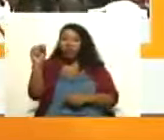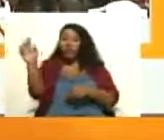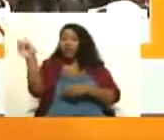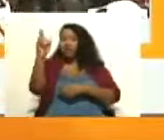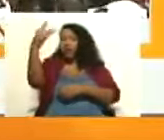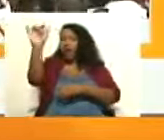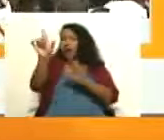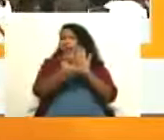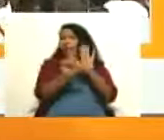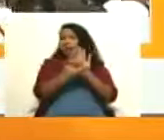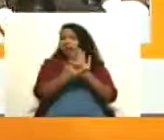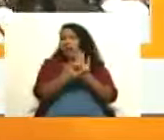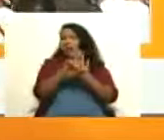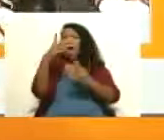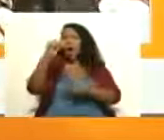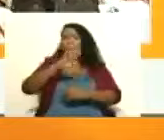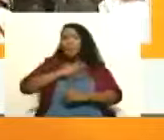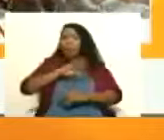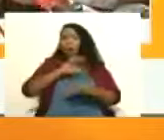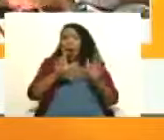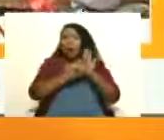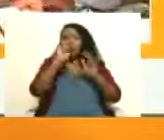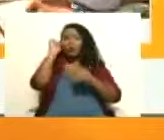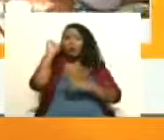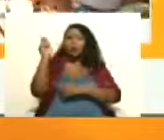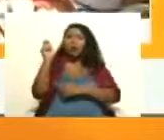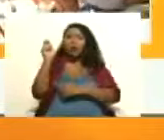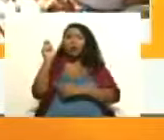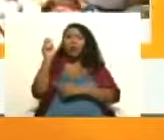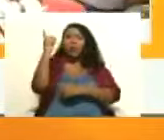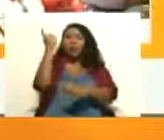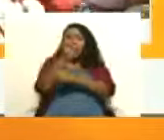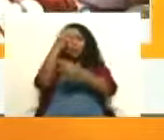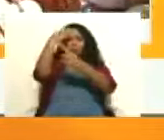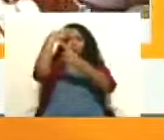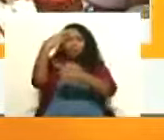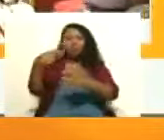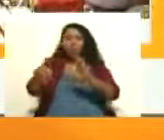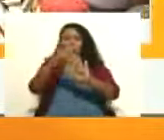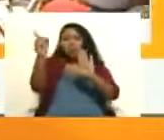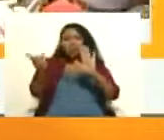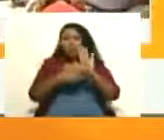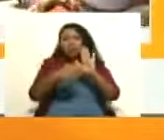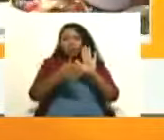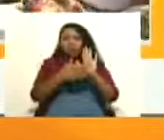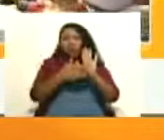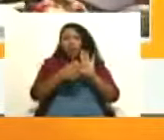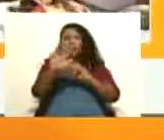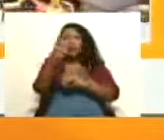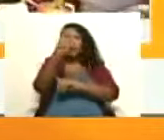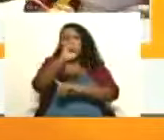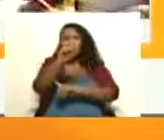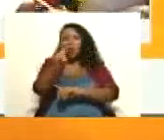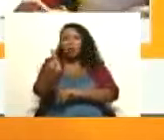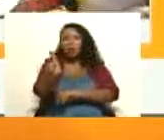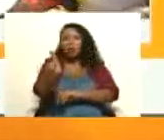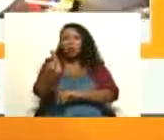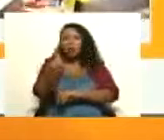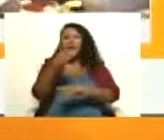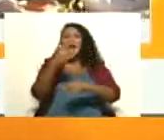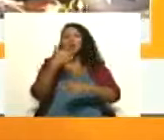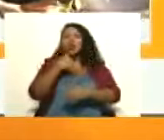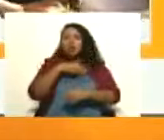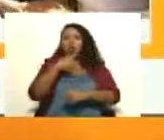tribunales y tiene su constitución que la va a respetar cabalmente. Esa es la tercera pregunta. Vamos a decir